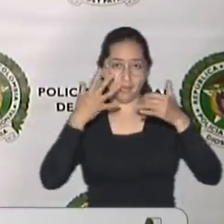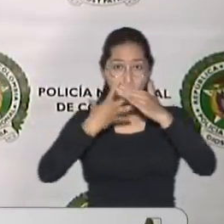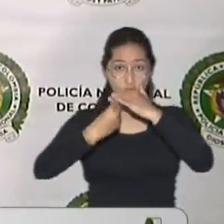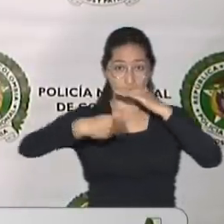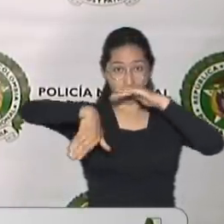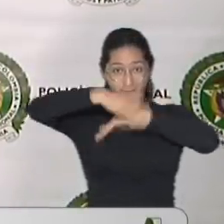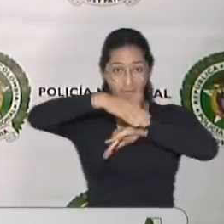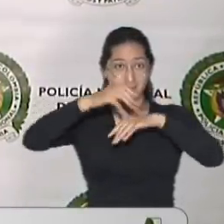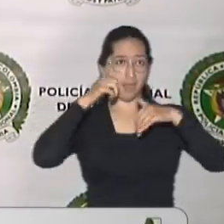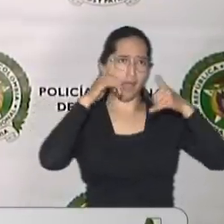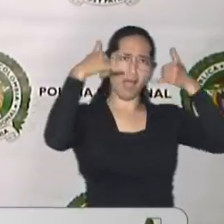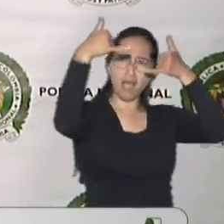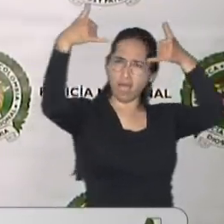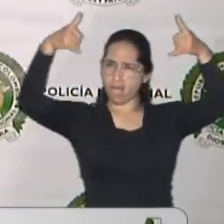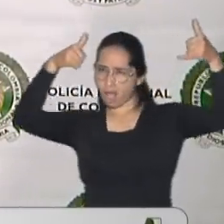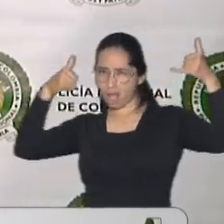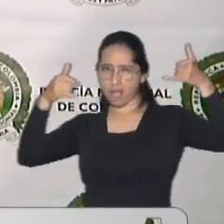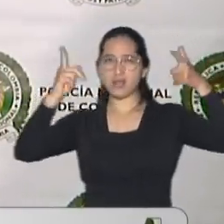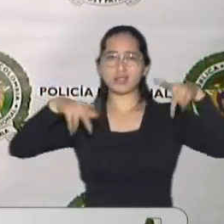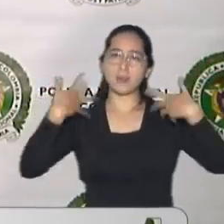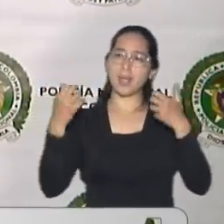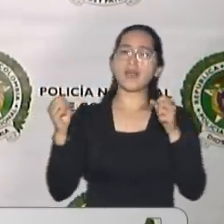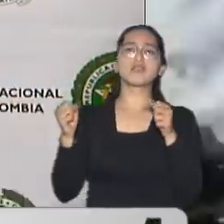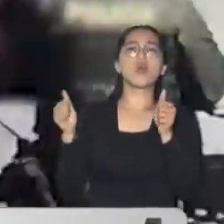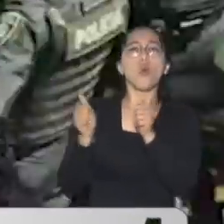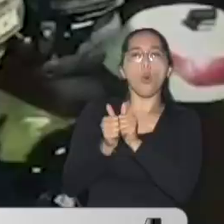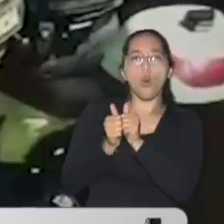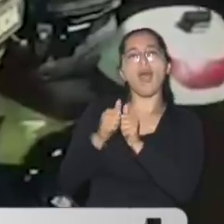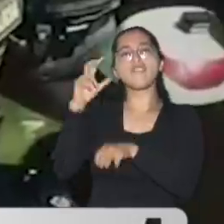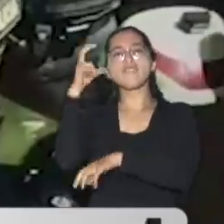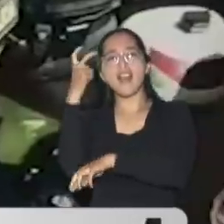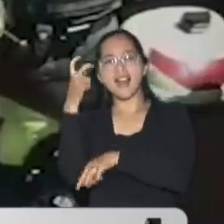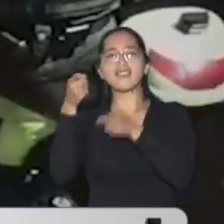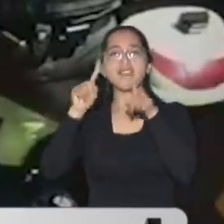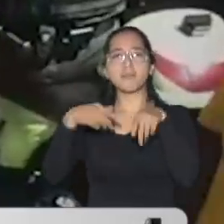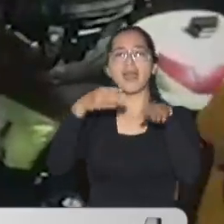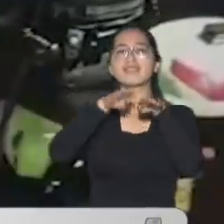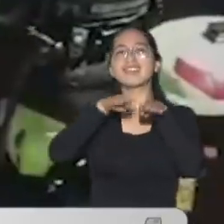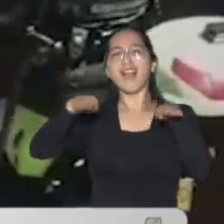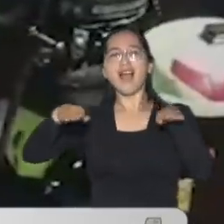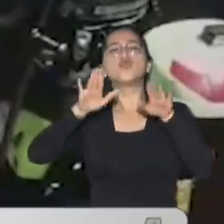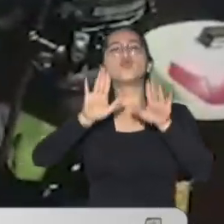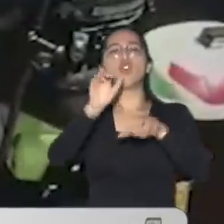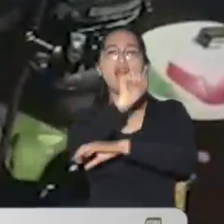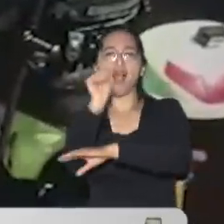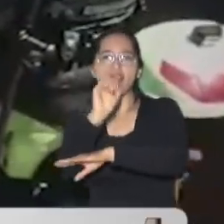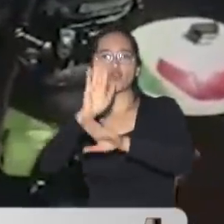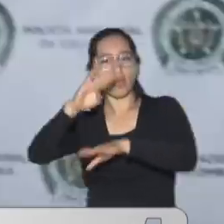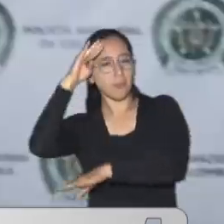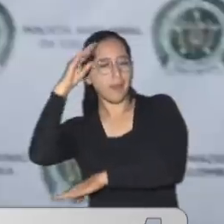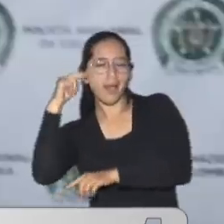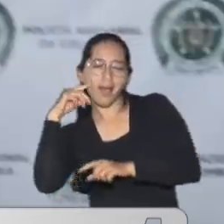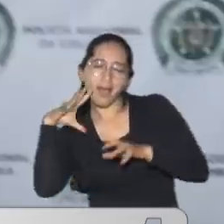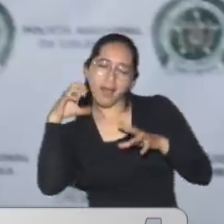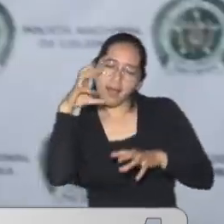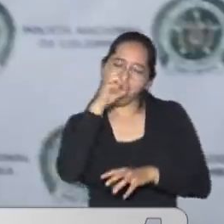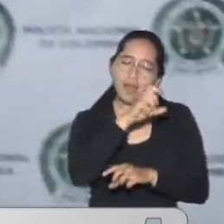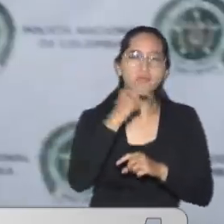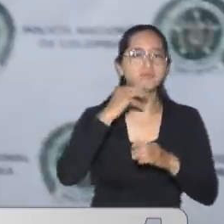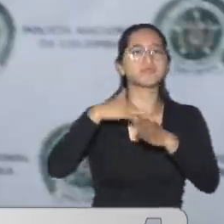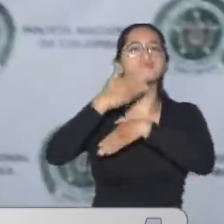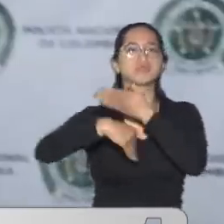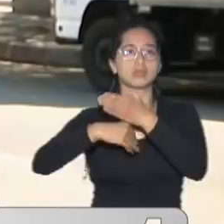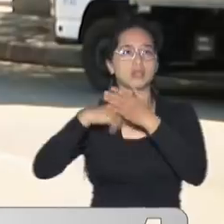y las patrullas en la calle, el acompañamiento de la fiscalía, de una forma rápida. Los delincuentes fueron puestos a disposición